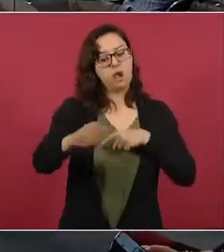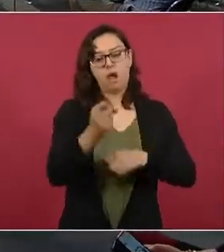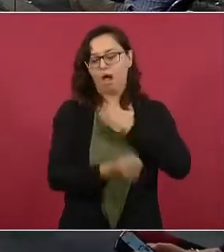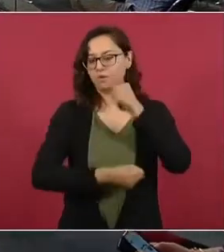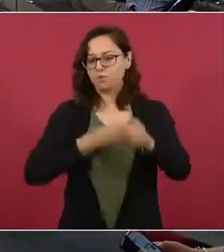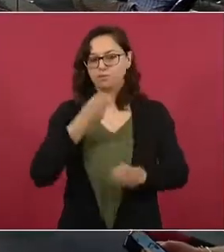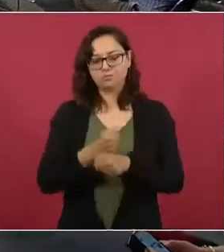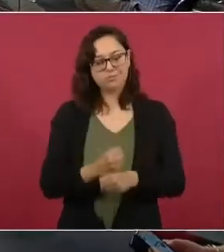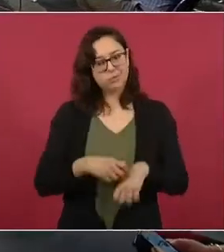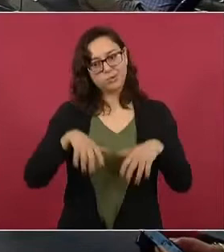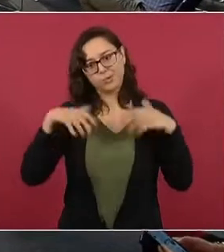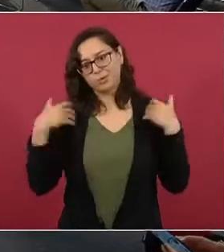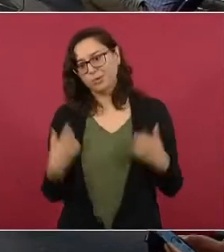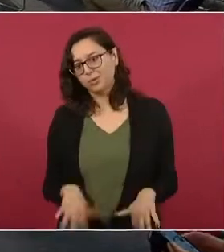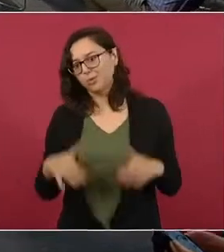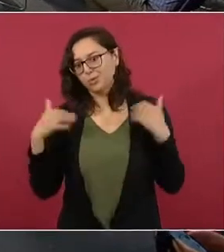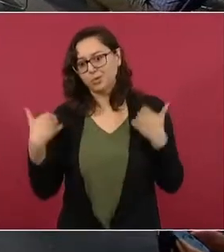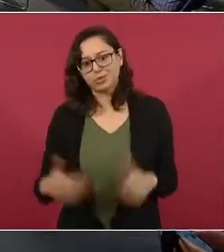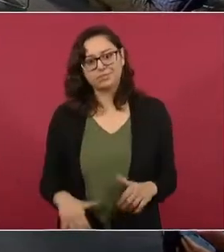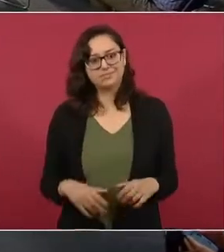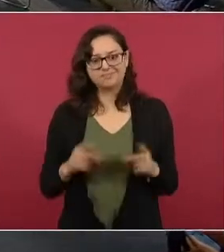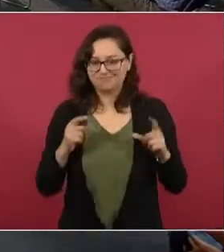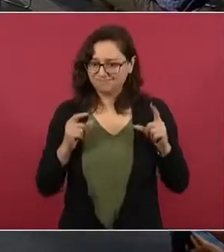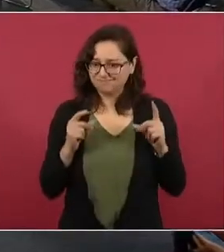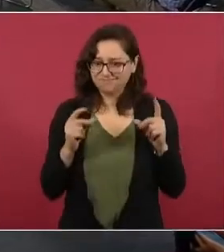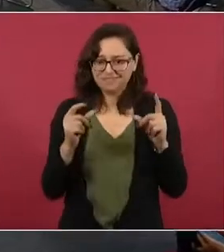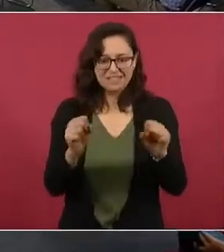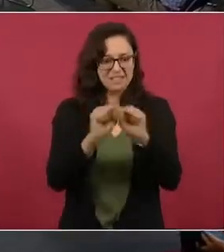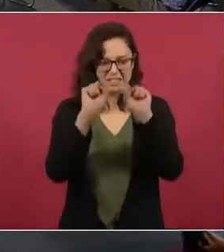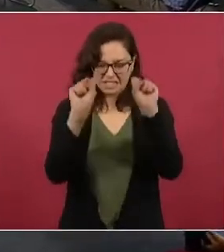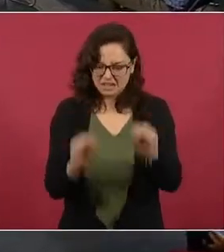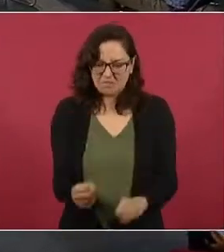va a funcionar de primera